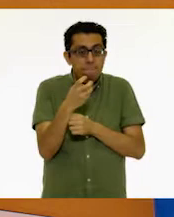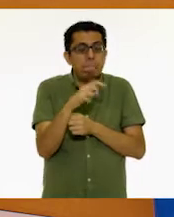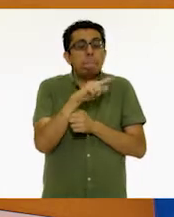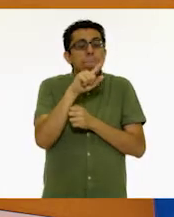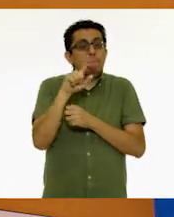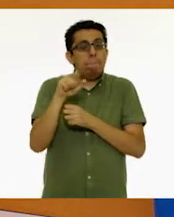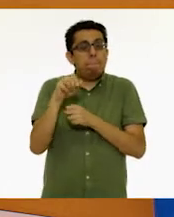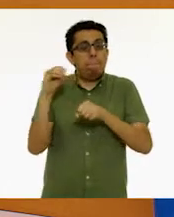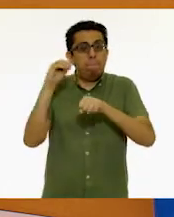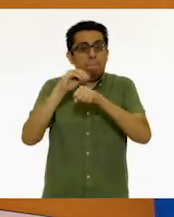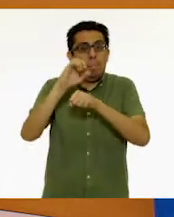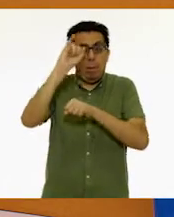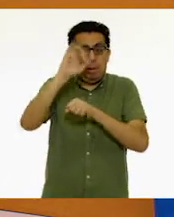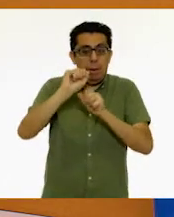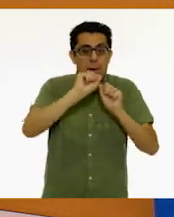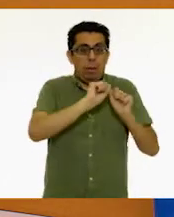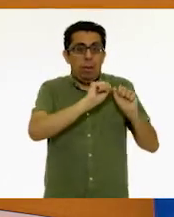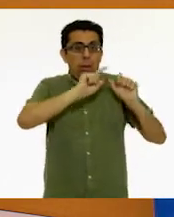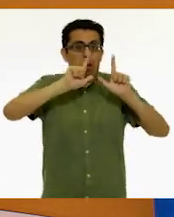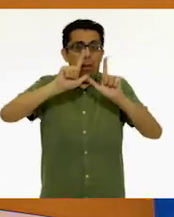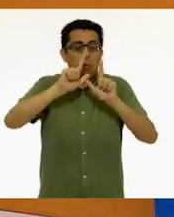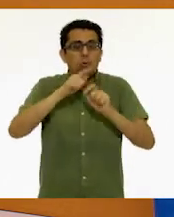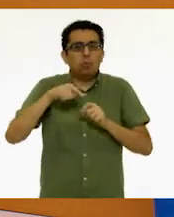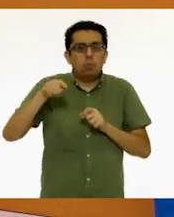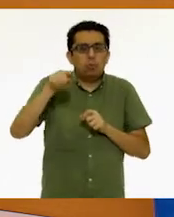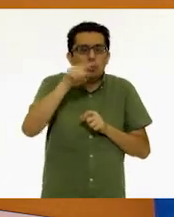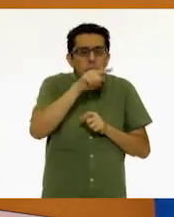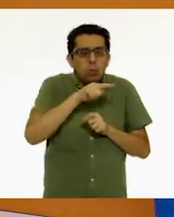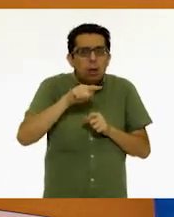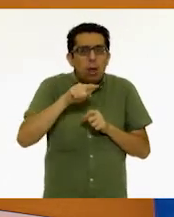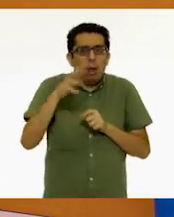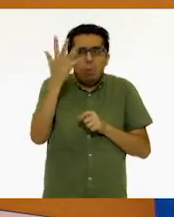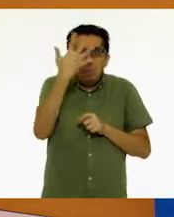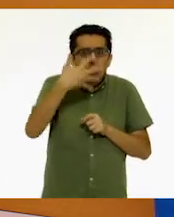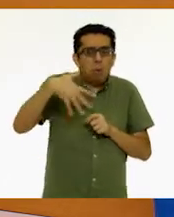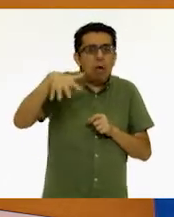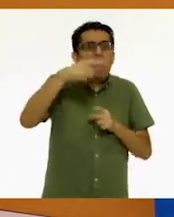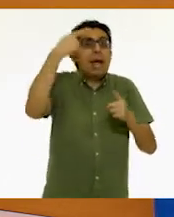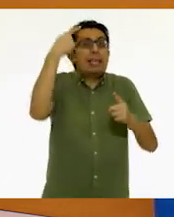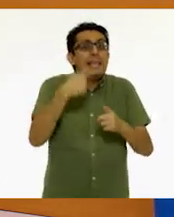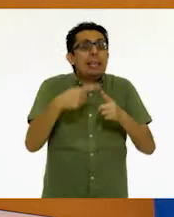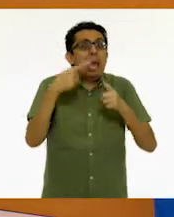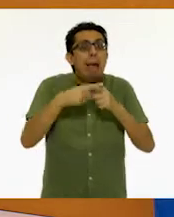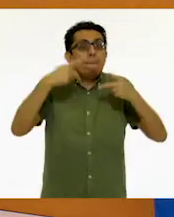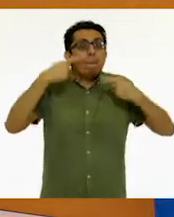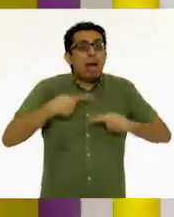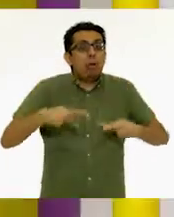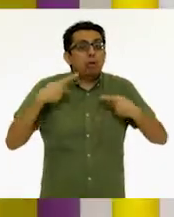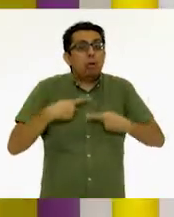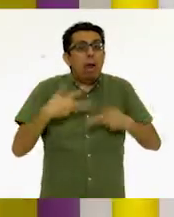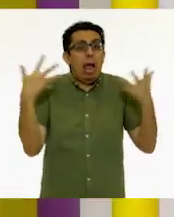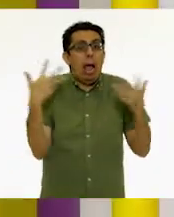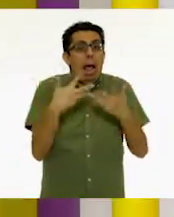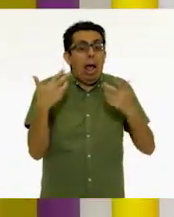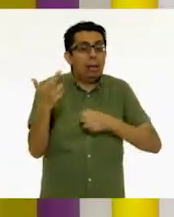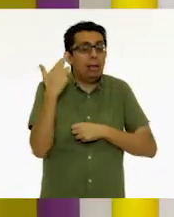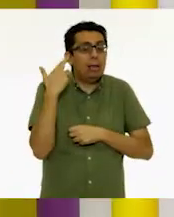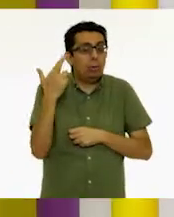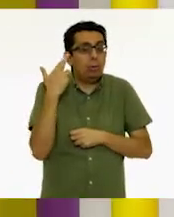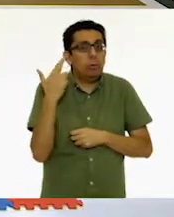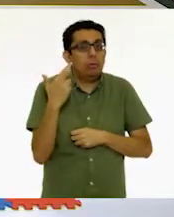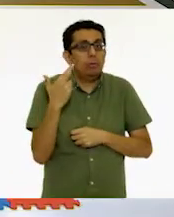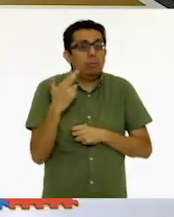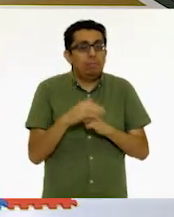que vamos a colocar ahorita, van a buscar qué personaje está haciendo ese sonido. Tú también, Pepe, ¿eh? Muy bien, perfecto. ¿Va? Entonces